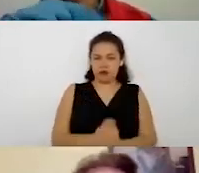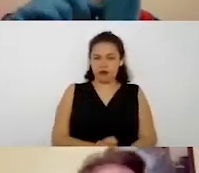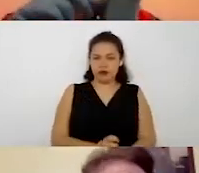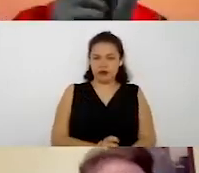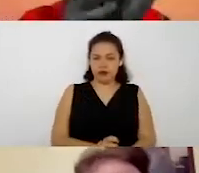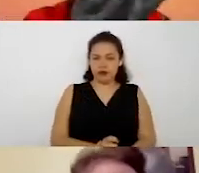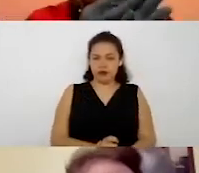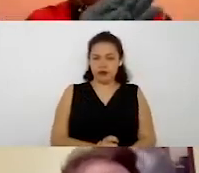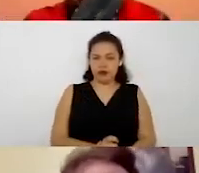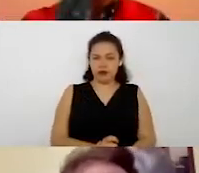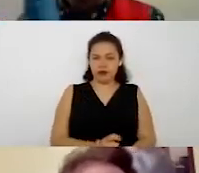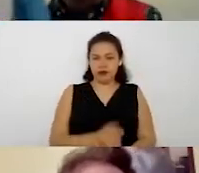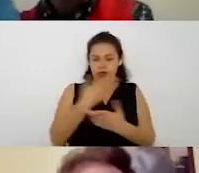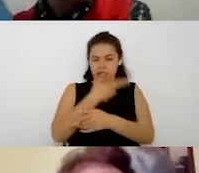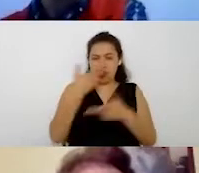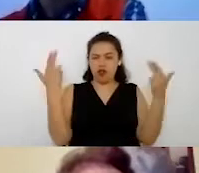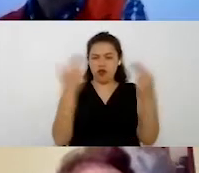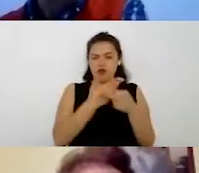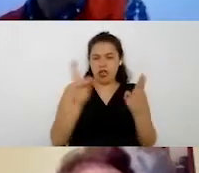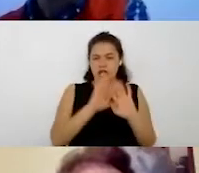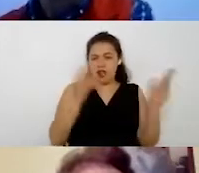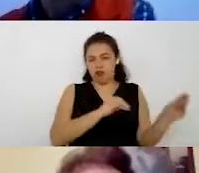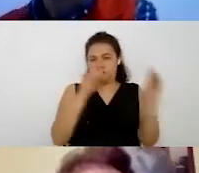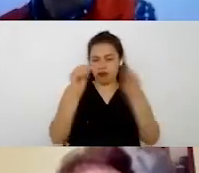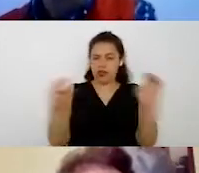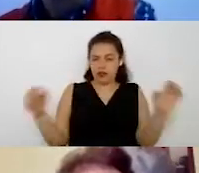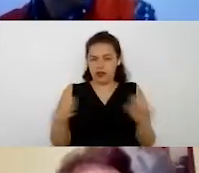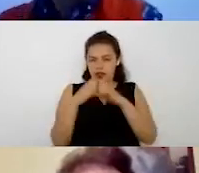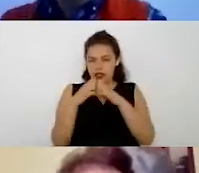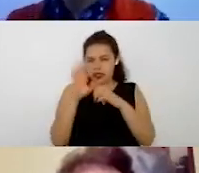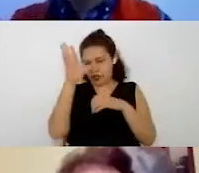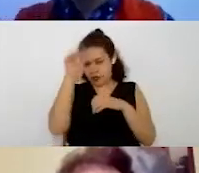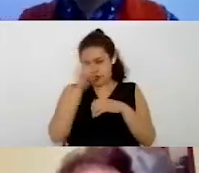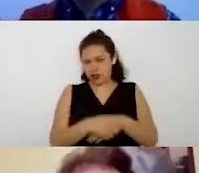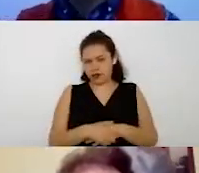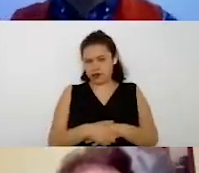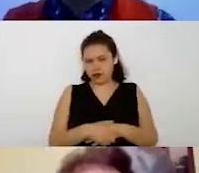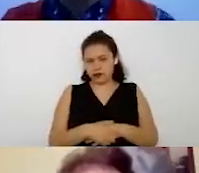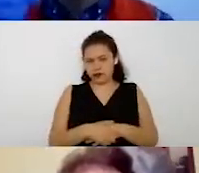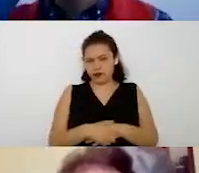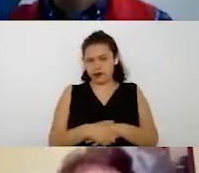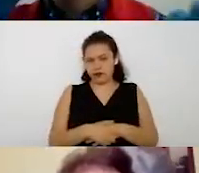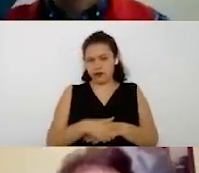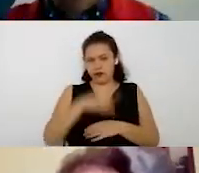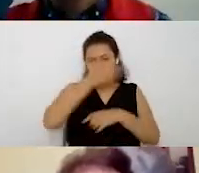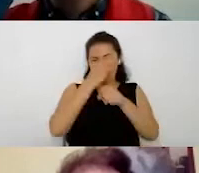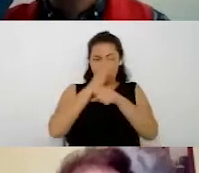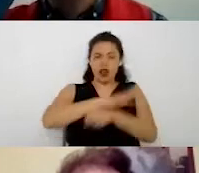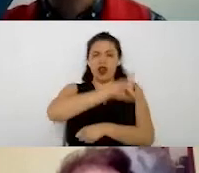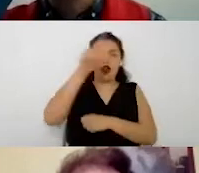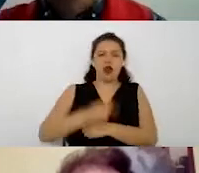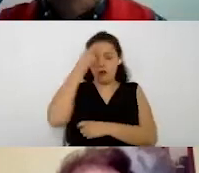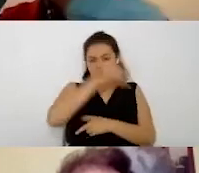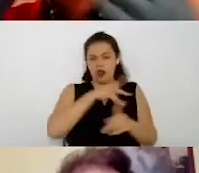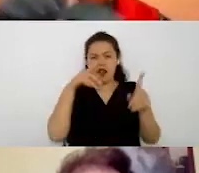Ahí esta urgencia ya podría derivarse a una emergencia. ¿De acuerdo? Entonces, para este punto, antes de llegar a ese punto de la emergencia,